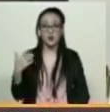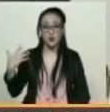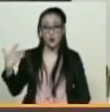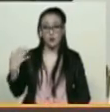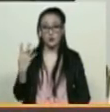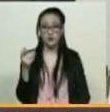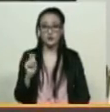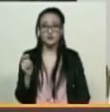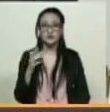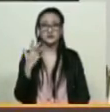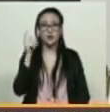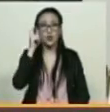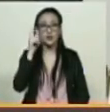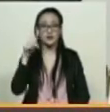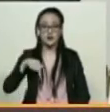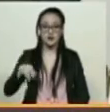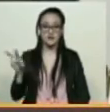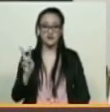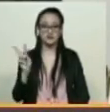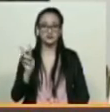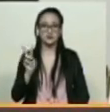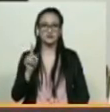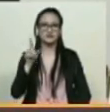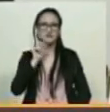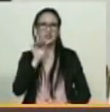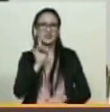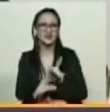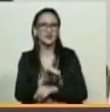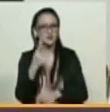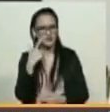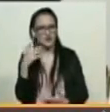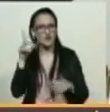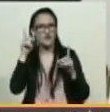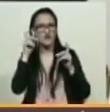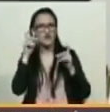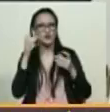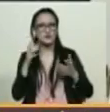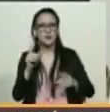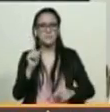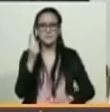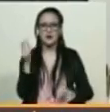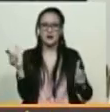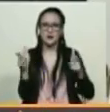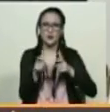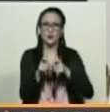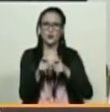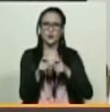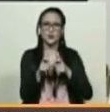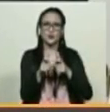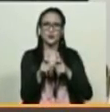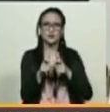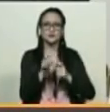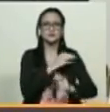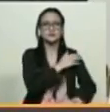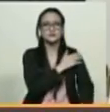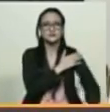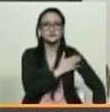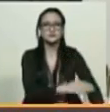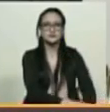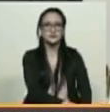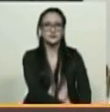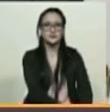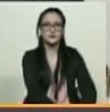cuatro meses ha pasado cinco días en Venezuela. Eso fue un embuste. Yo no sé si ustedes vieron una foto, parece que la primera reunión del Frente ocurrió en un